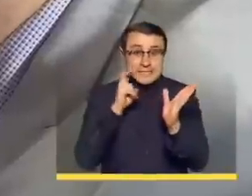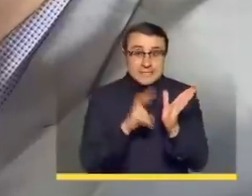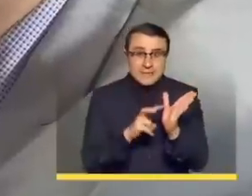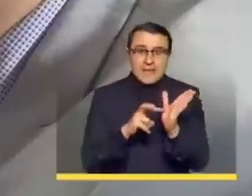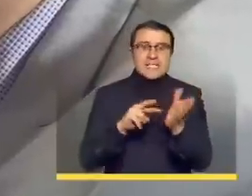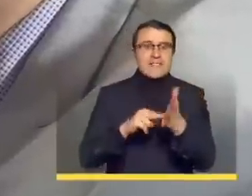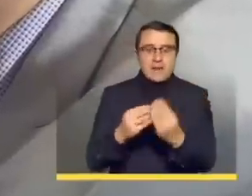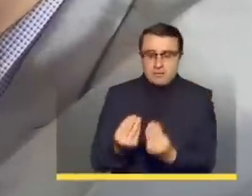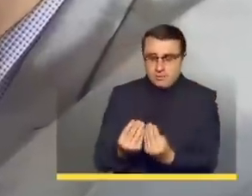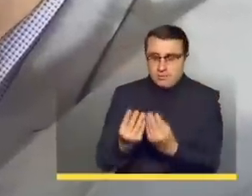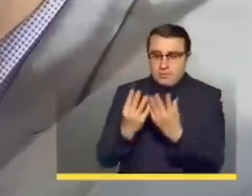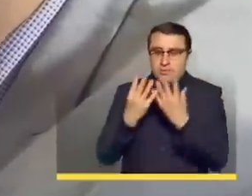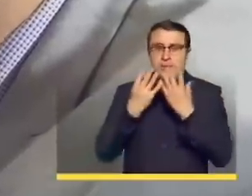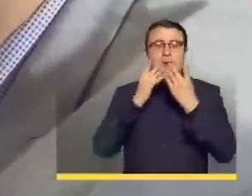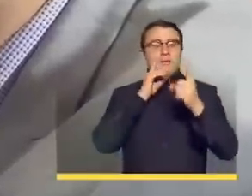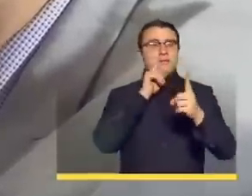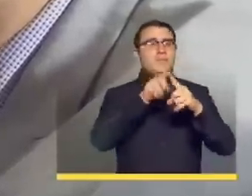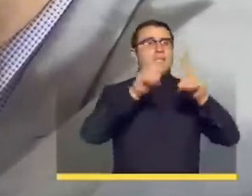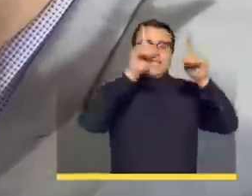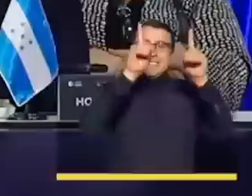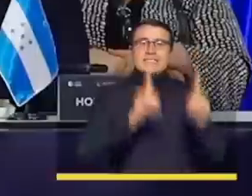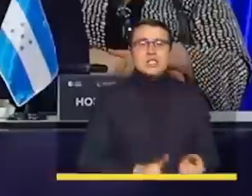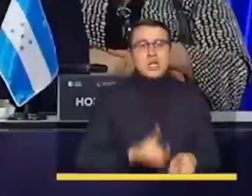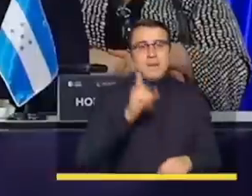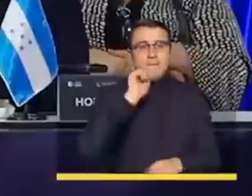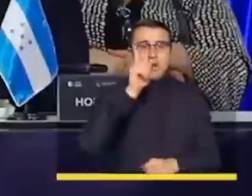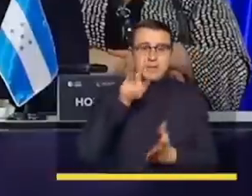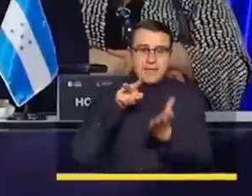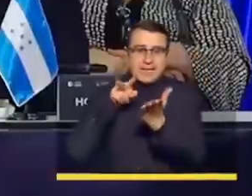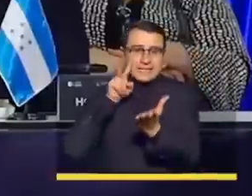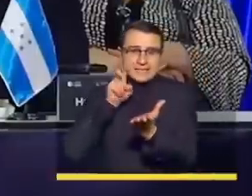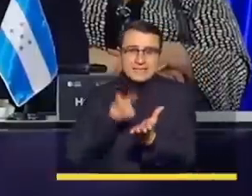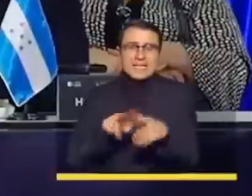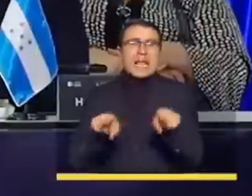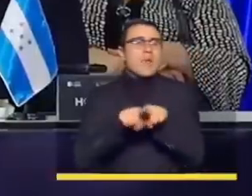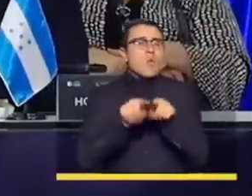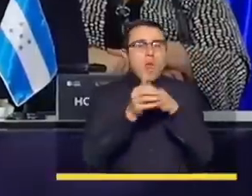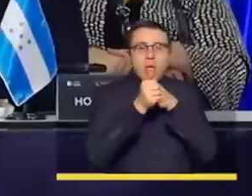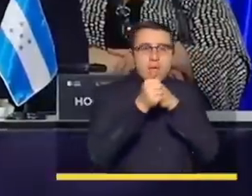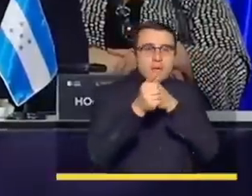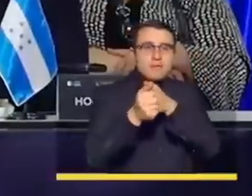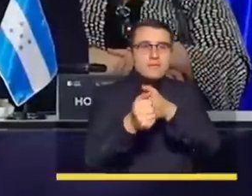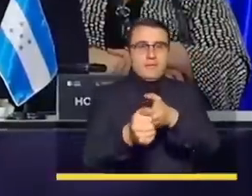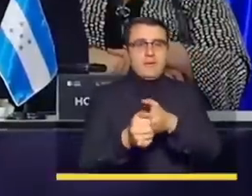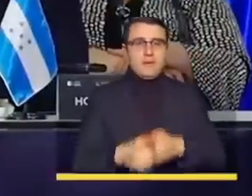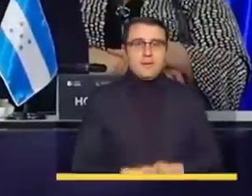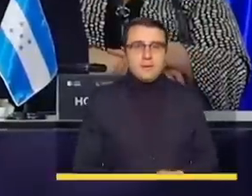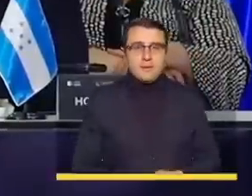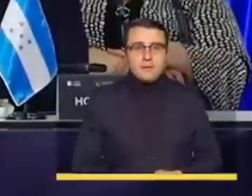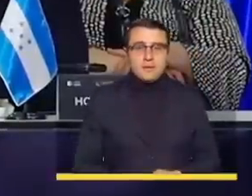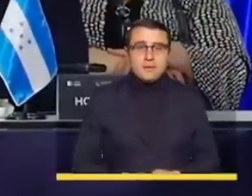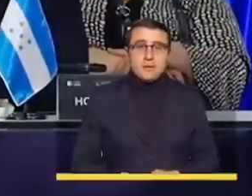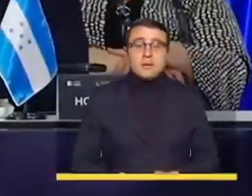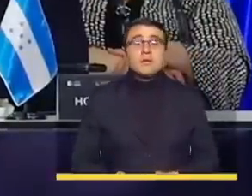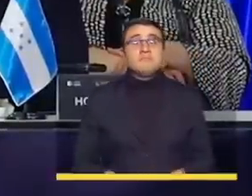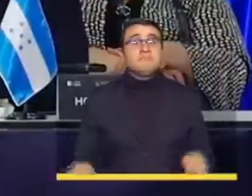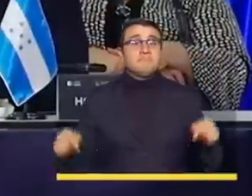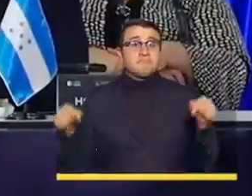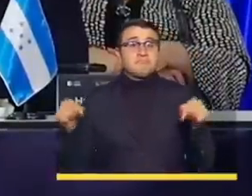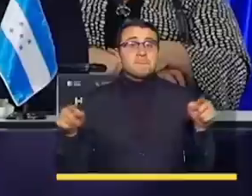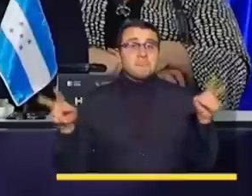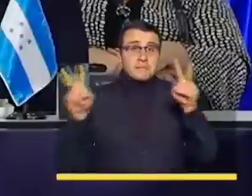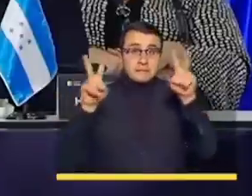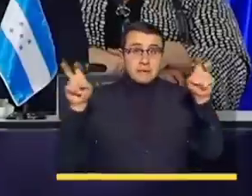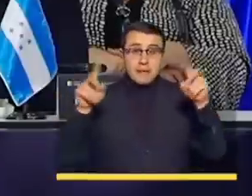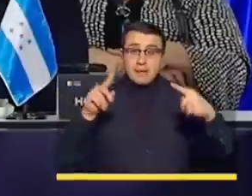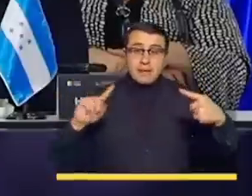de la política. Es la ciencia la que nos tiene que guiar. En esto no hay puntos finales, este es